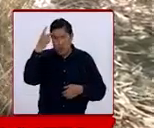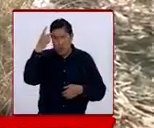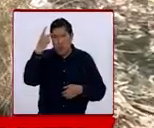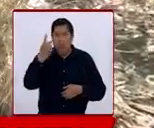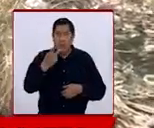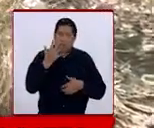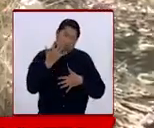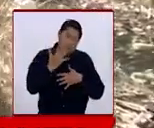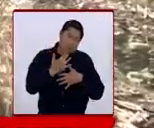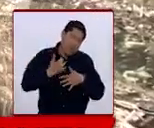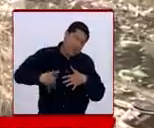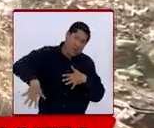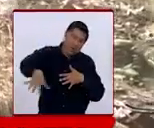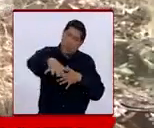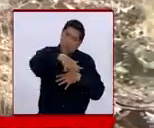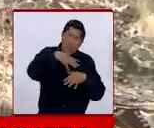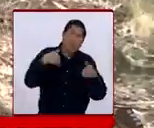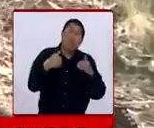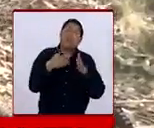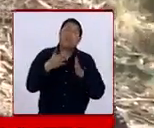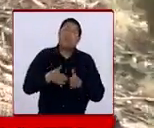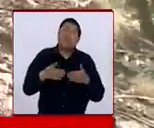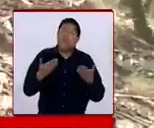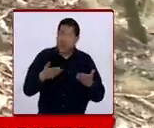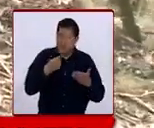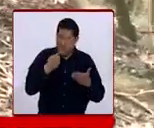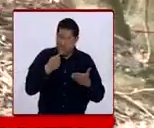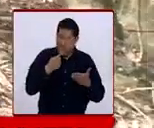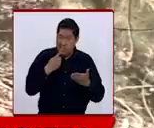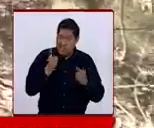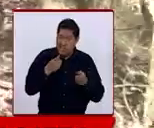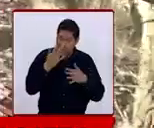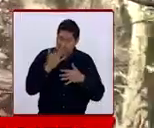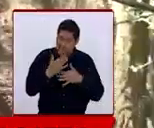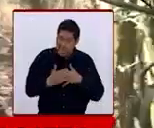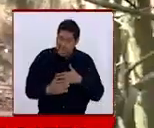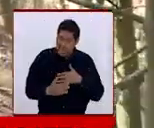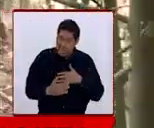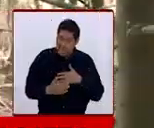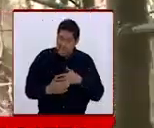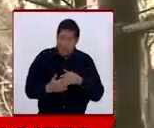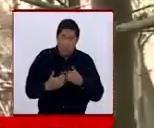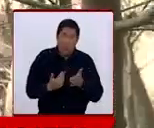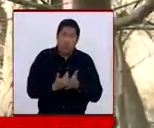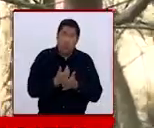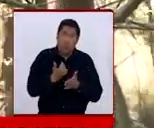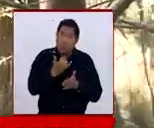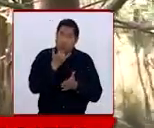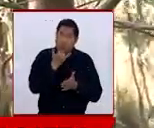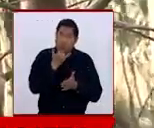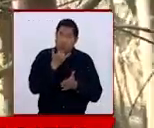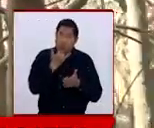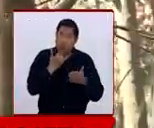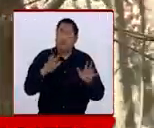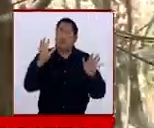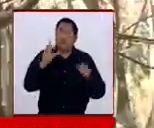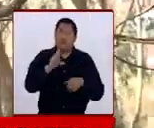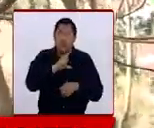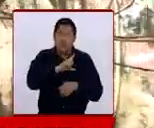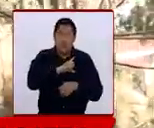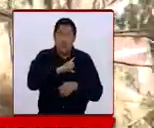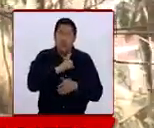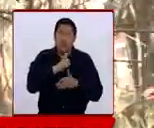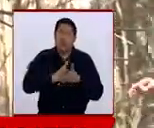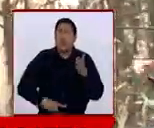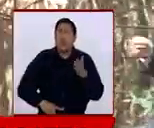Hay sangre alrededor. Los vecinos que han estado acá indican de que esa sangre está fresca. Ya la policía va a determinar